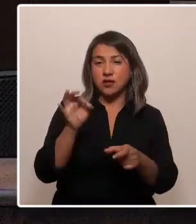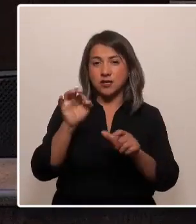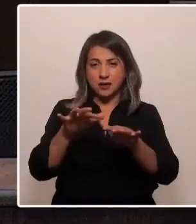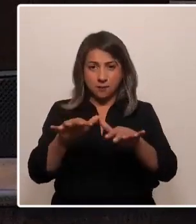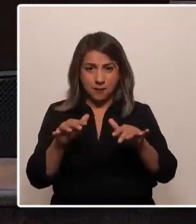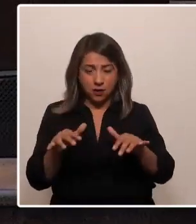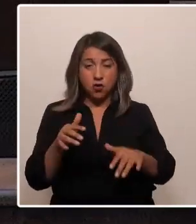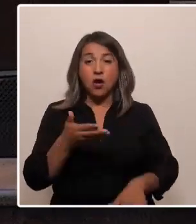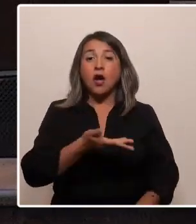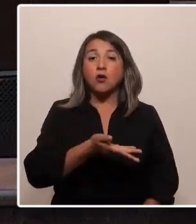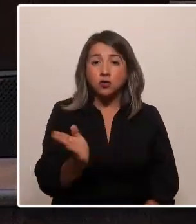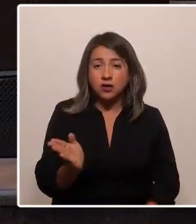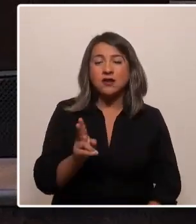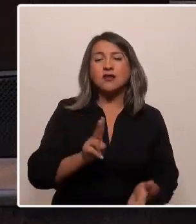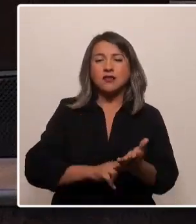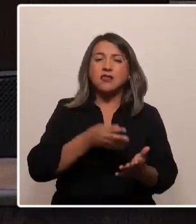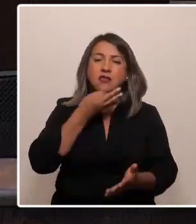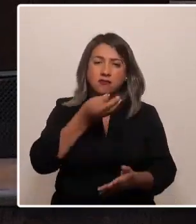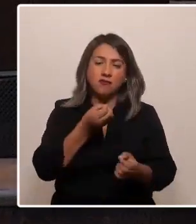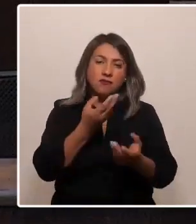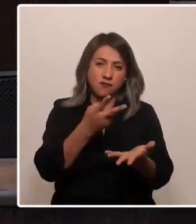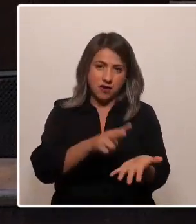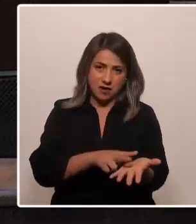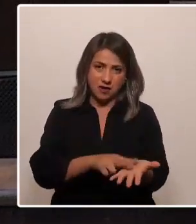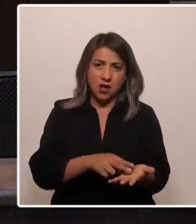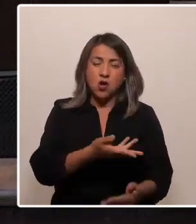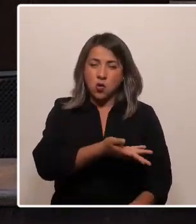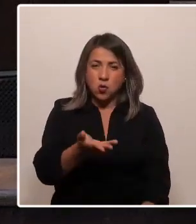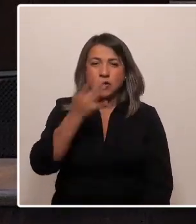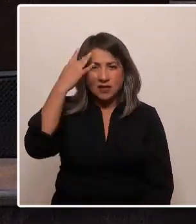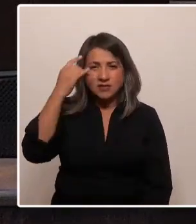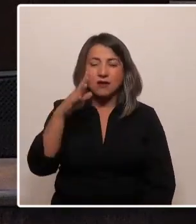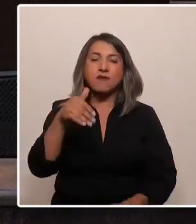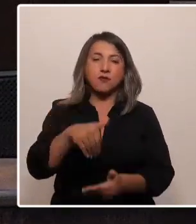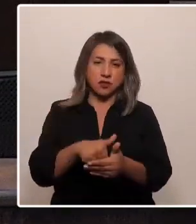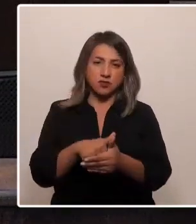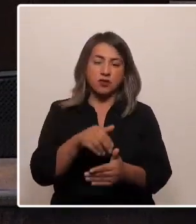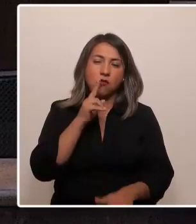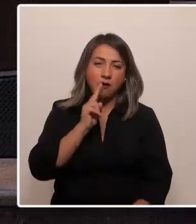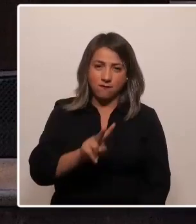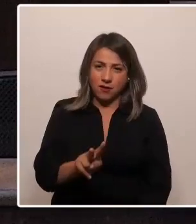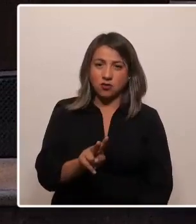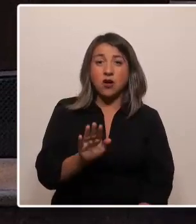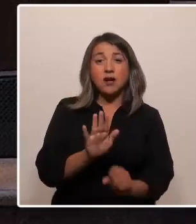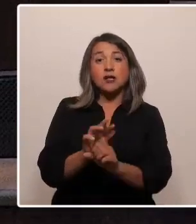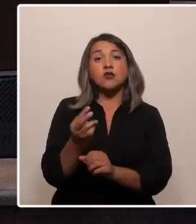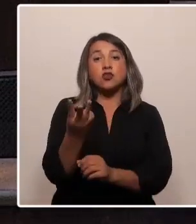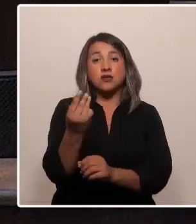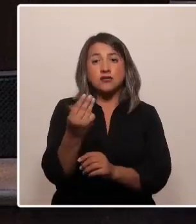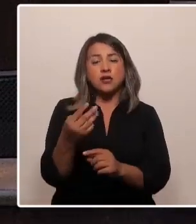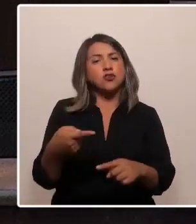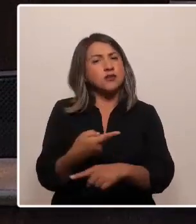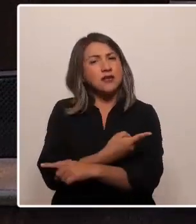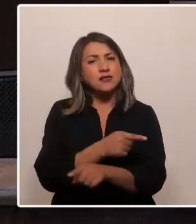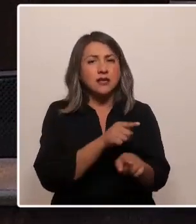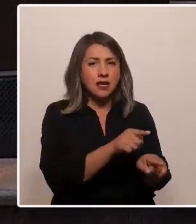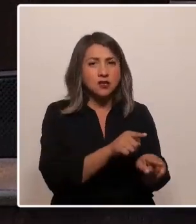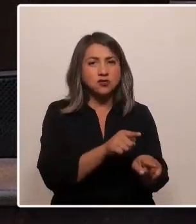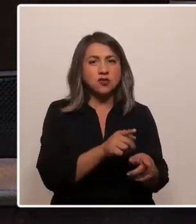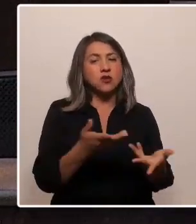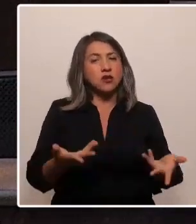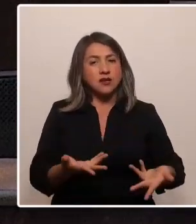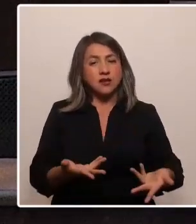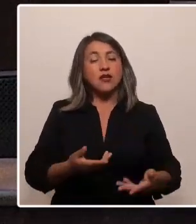a ustedes, seamos sinceros, les constan esas votaciones. El artículo 13 contradice eso. Contra lo